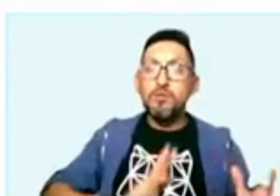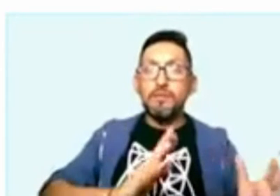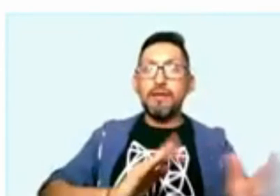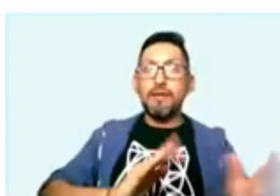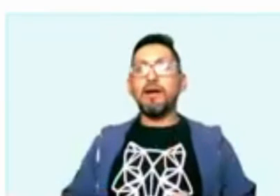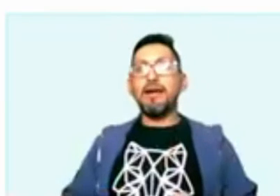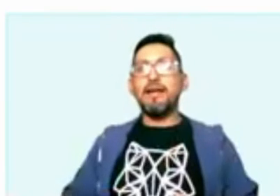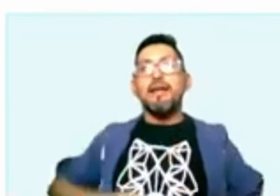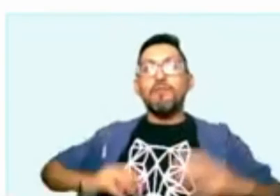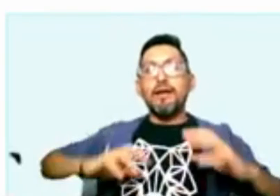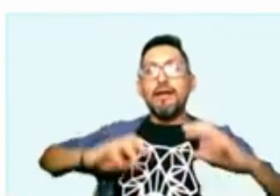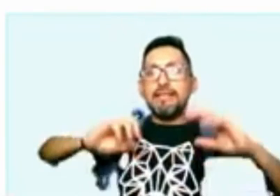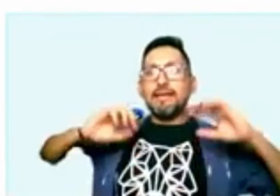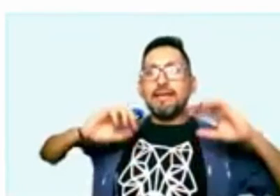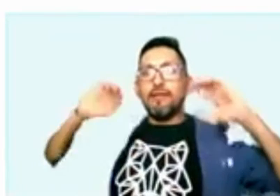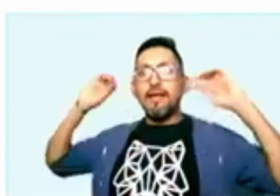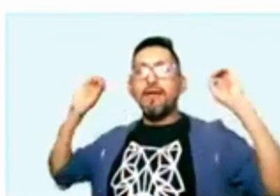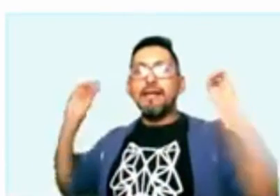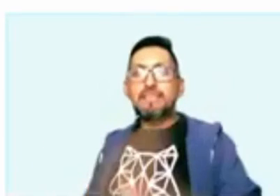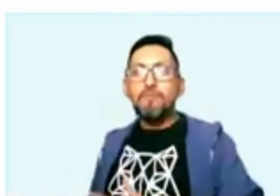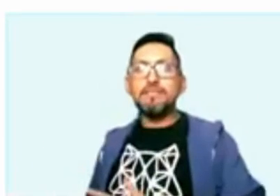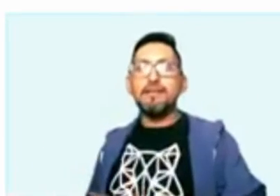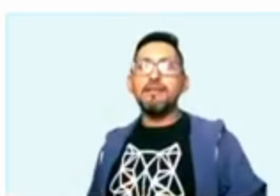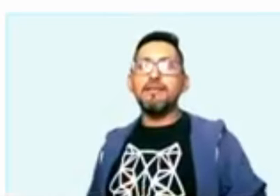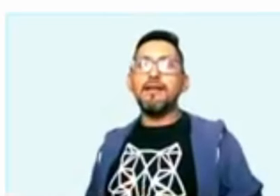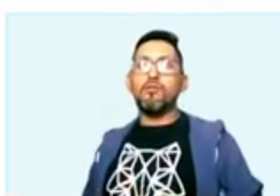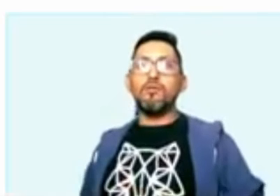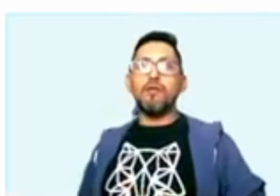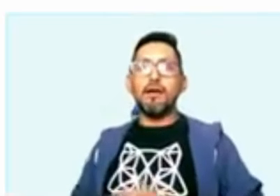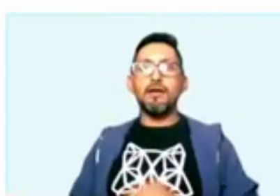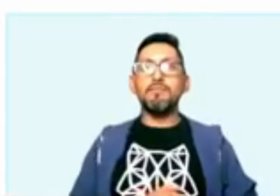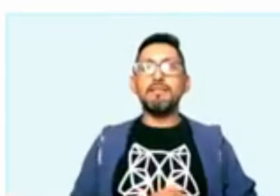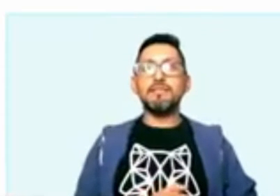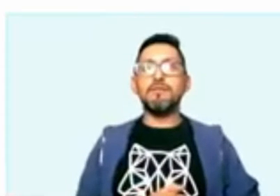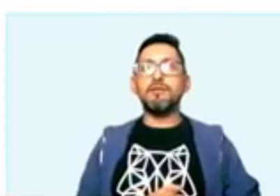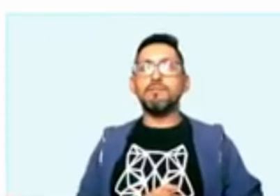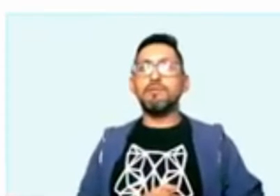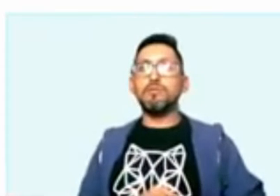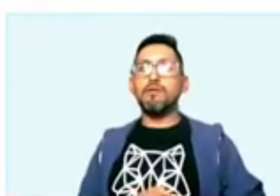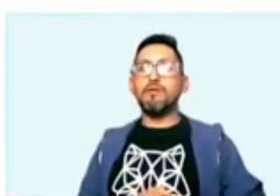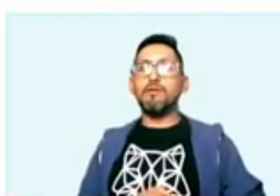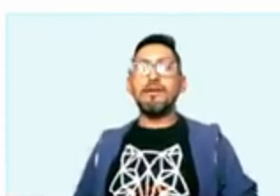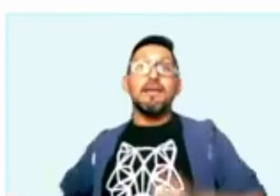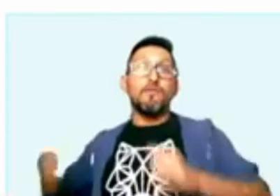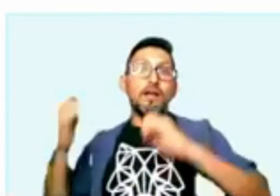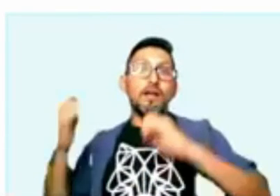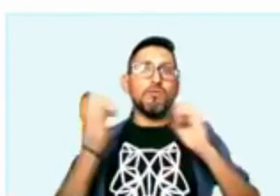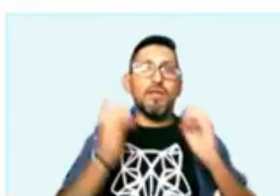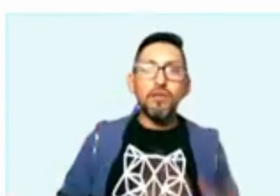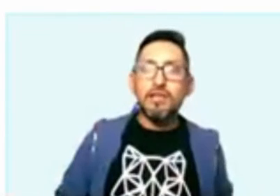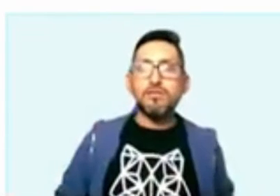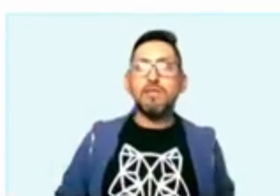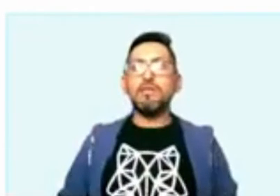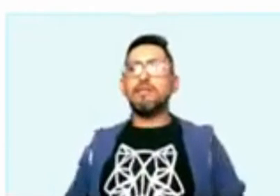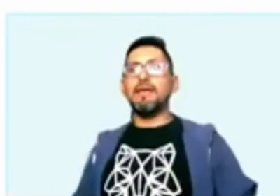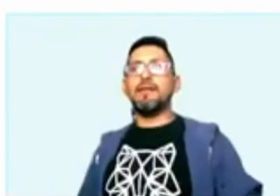poner los viveros de Coyoacán, fue el que se encargó de crear una reserva forestal en Quintana Roo con la administración de Venustiano Carranza, fue el fundador